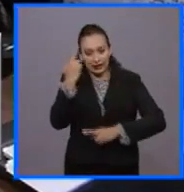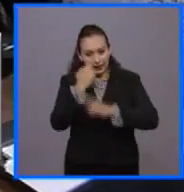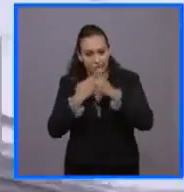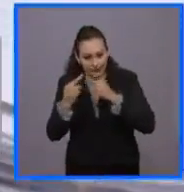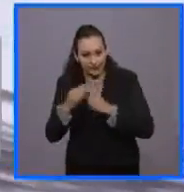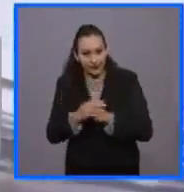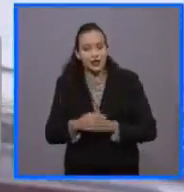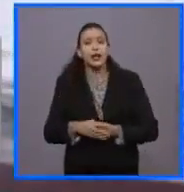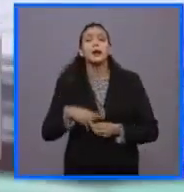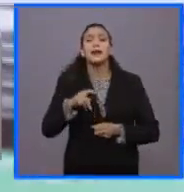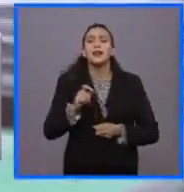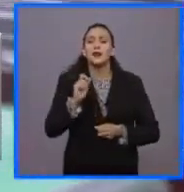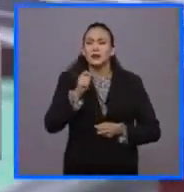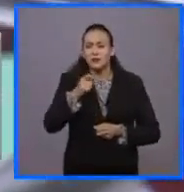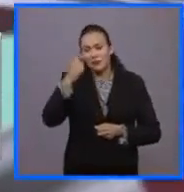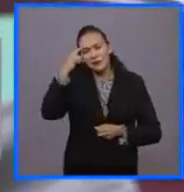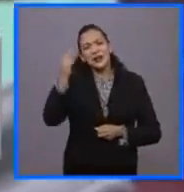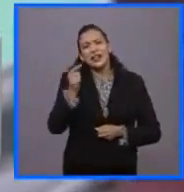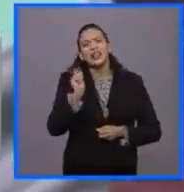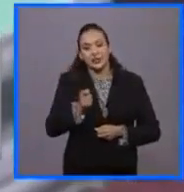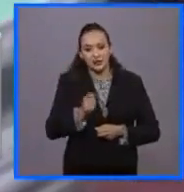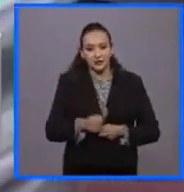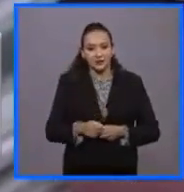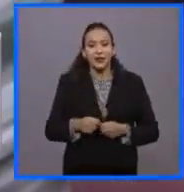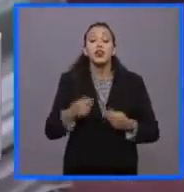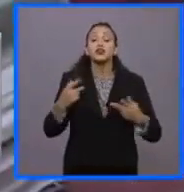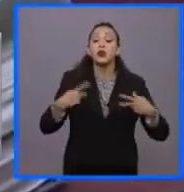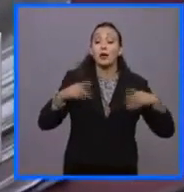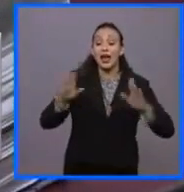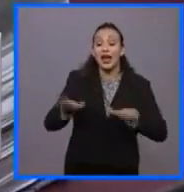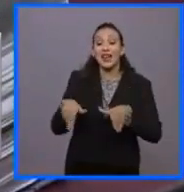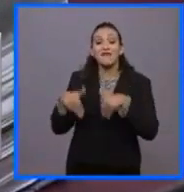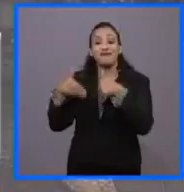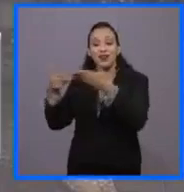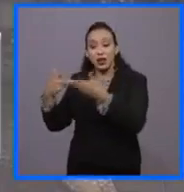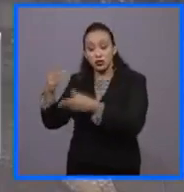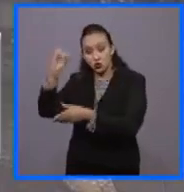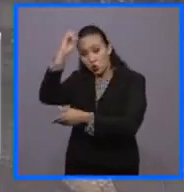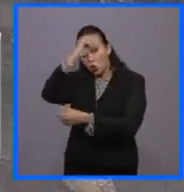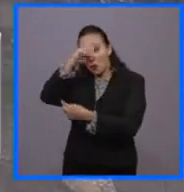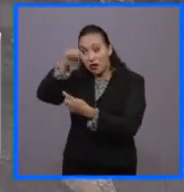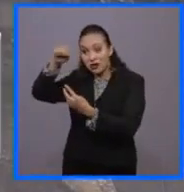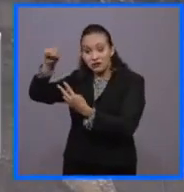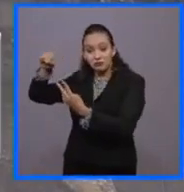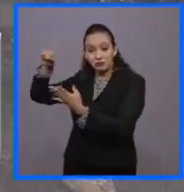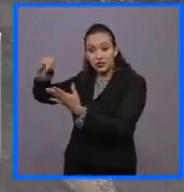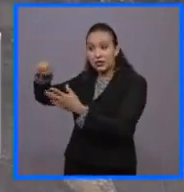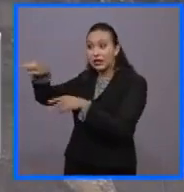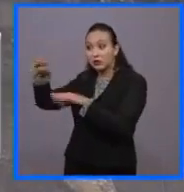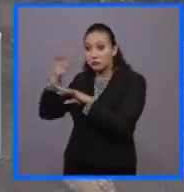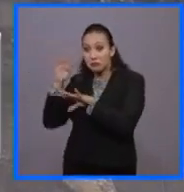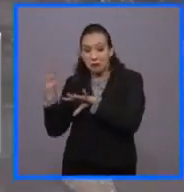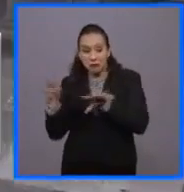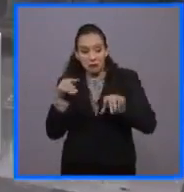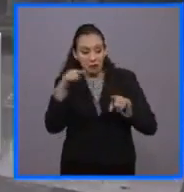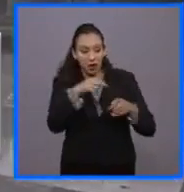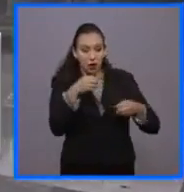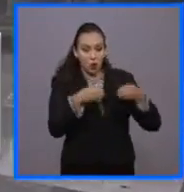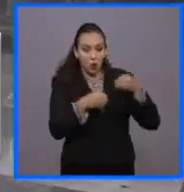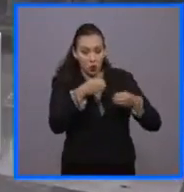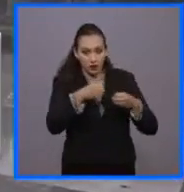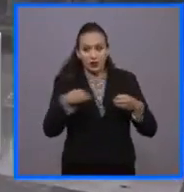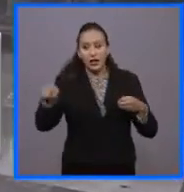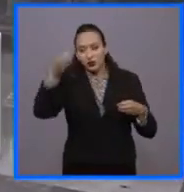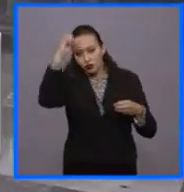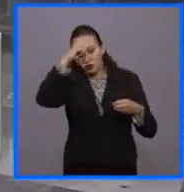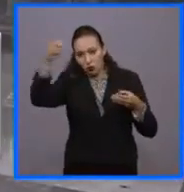figura se refiere a personas ajenas al litigio, terceros cuya opinión, desde la perspectiva de quien lo promueve, resulta conveniente que